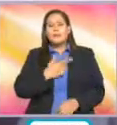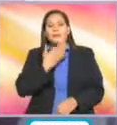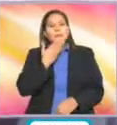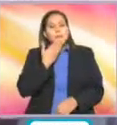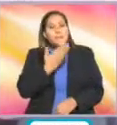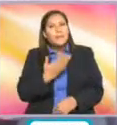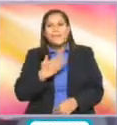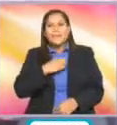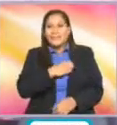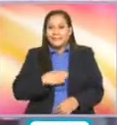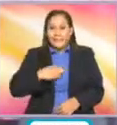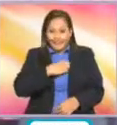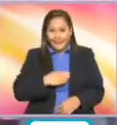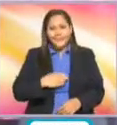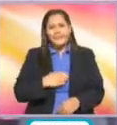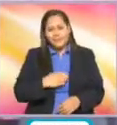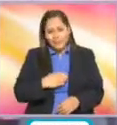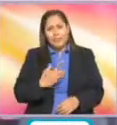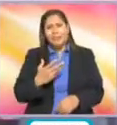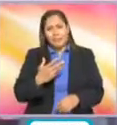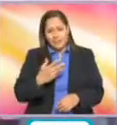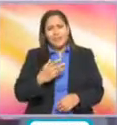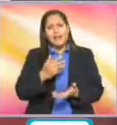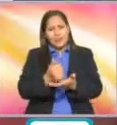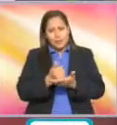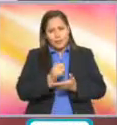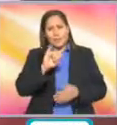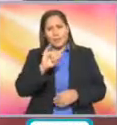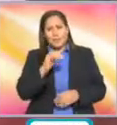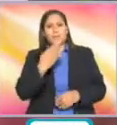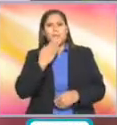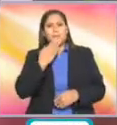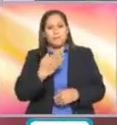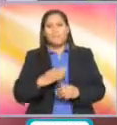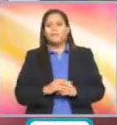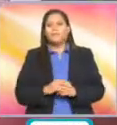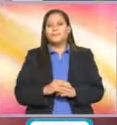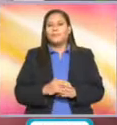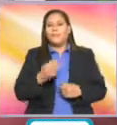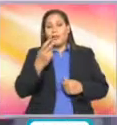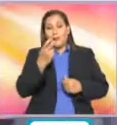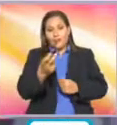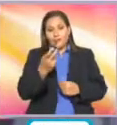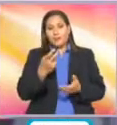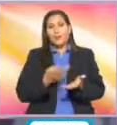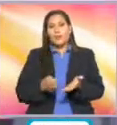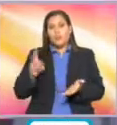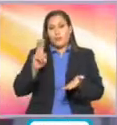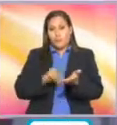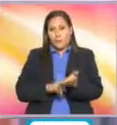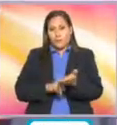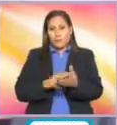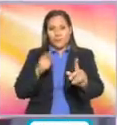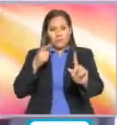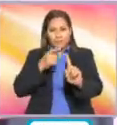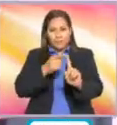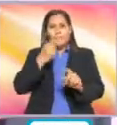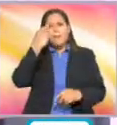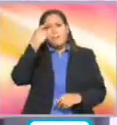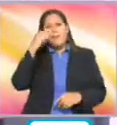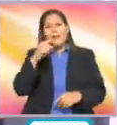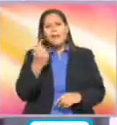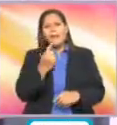sí tiene como esta parte del bienestar. El bienestar y la salud van a ser bidireccionales, o sea, de alguna manera, en la medida